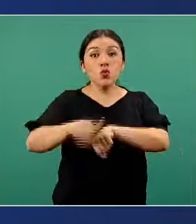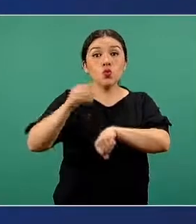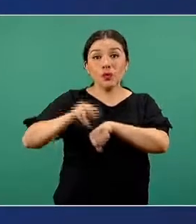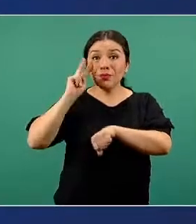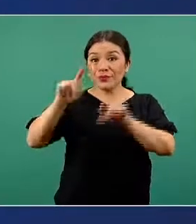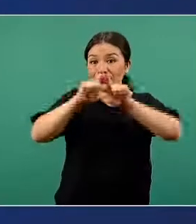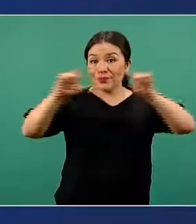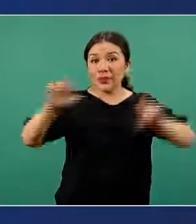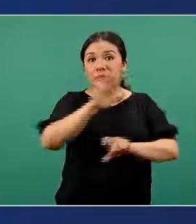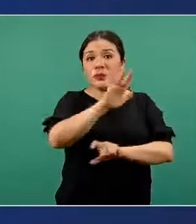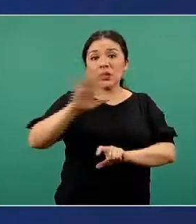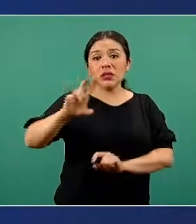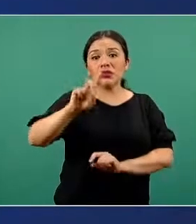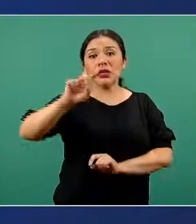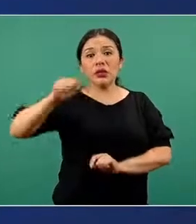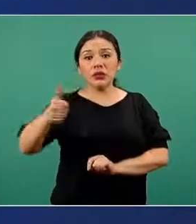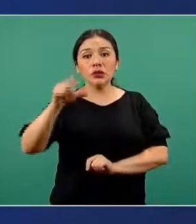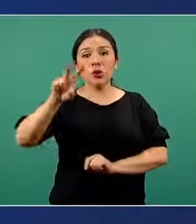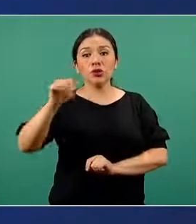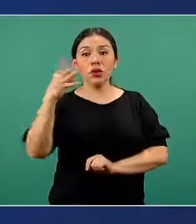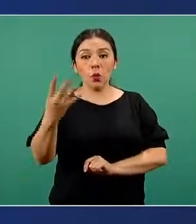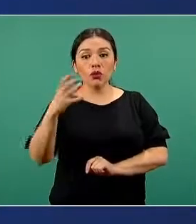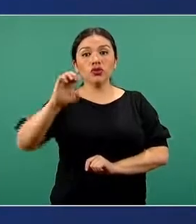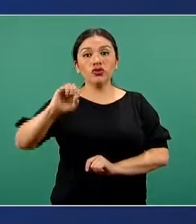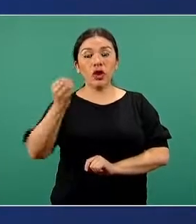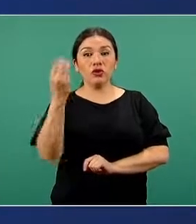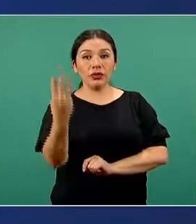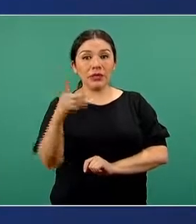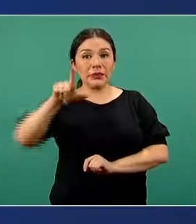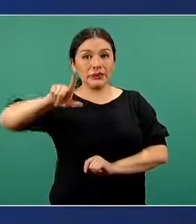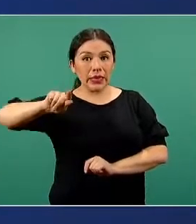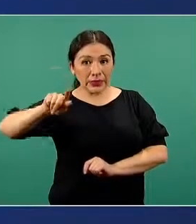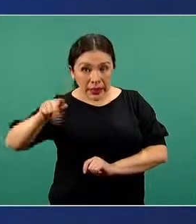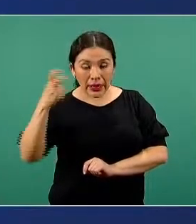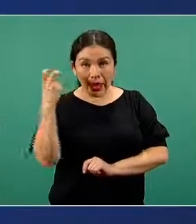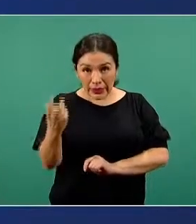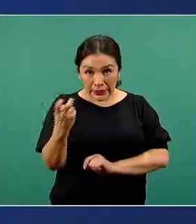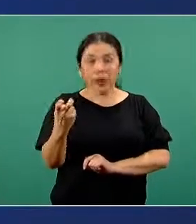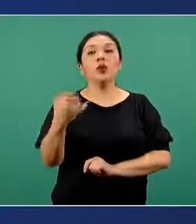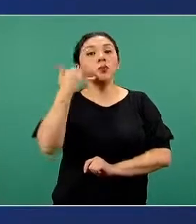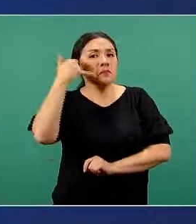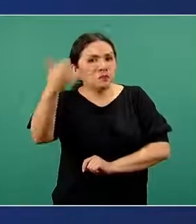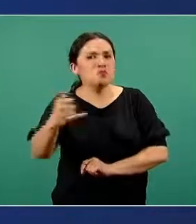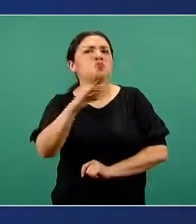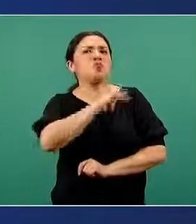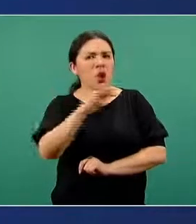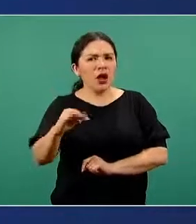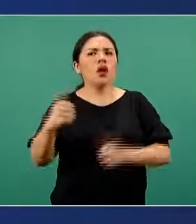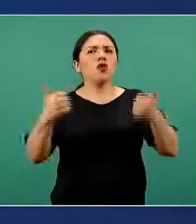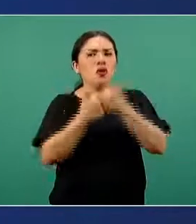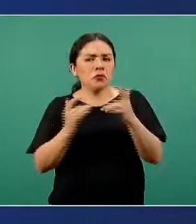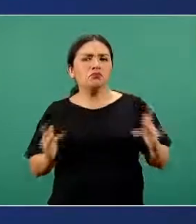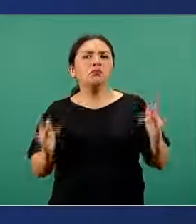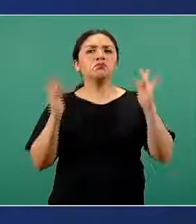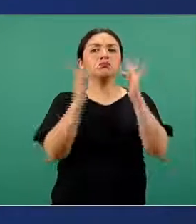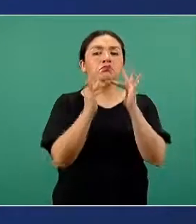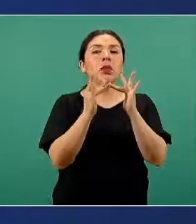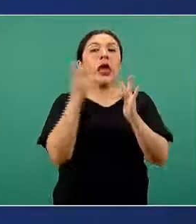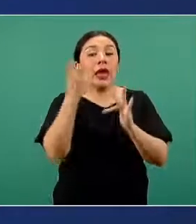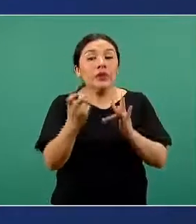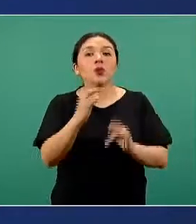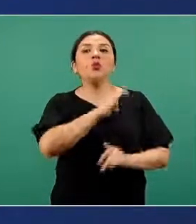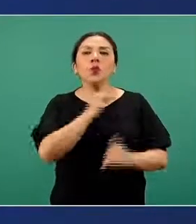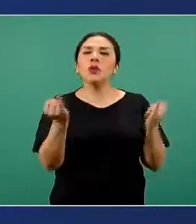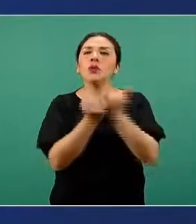es el 55 36 84 03 70 y con esta vinculación se pueden